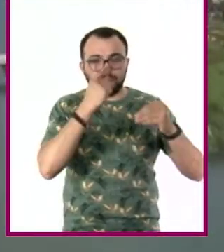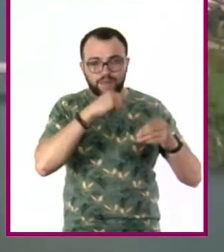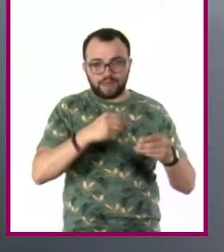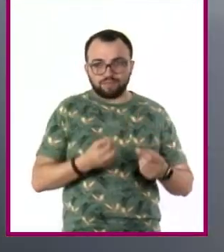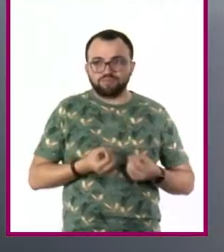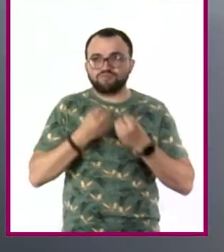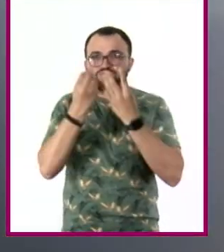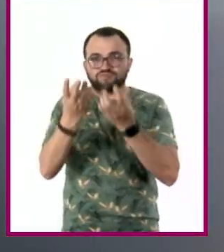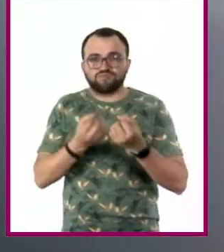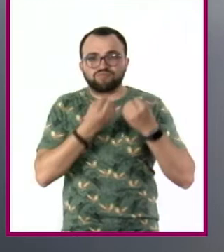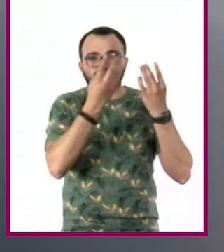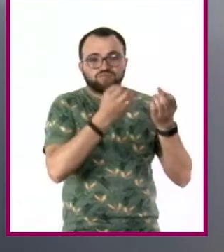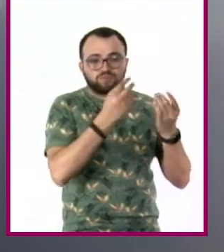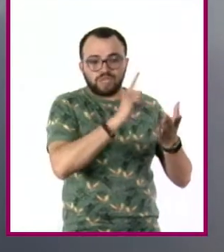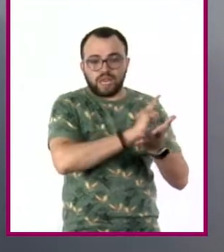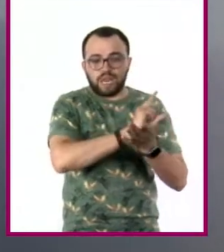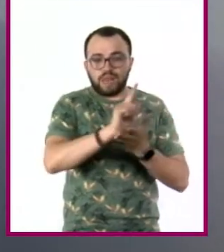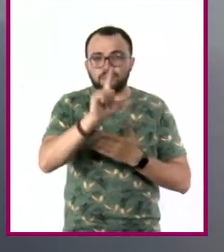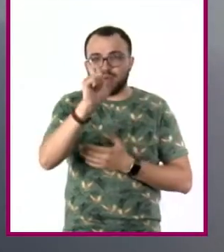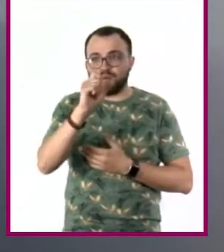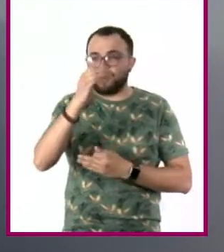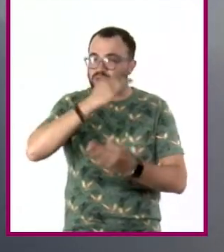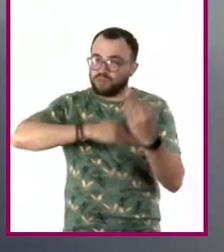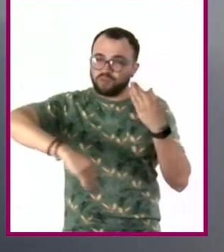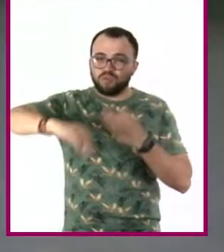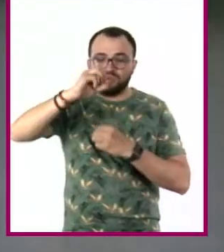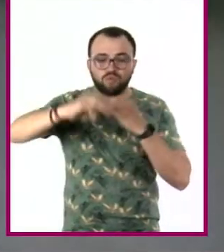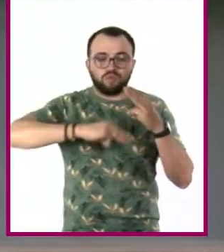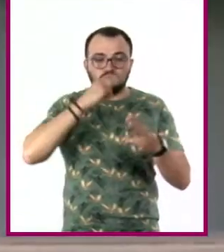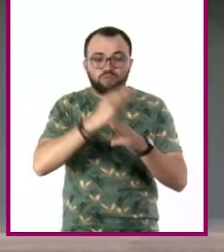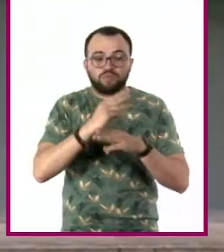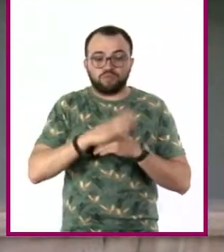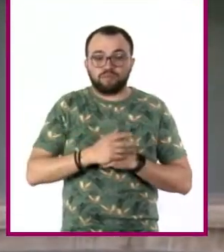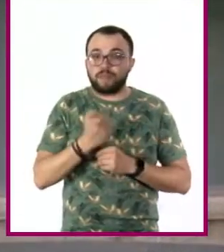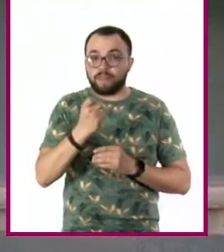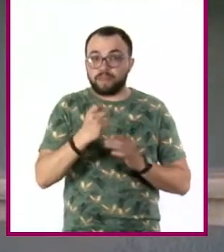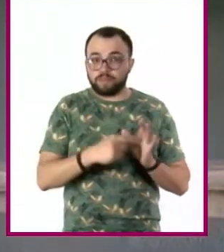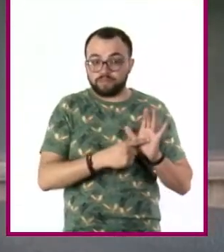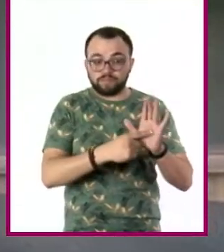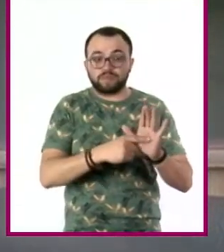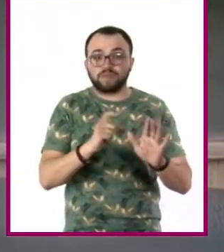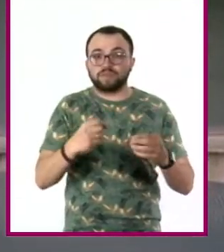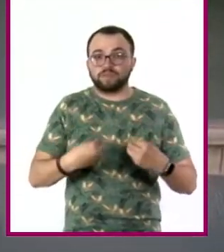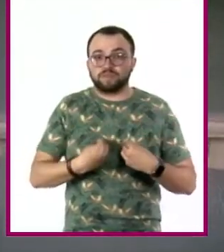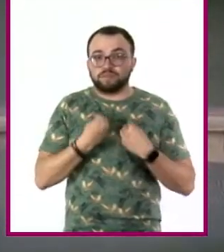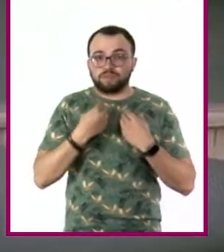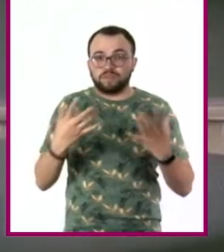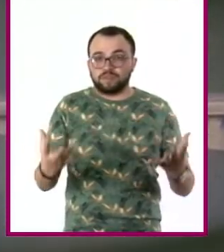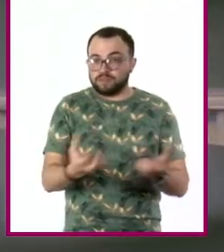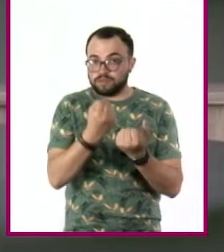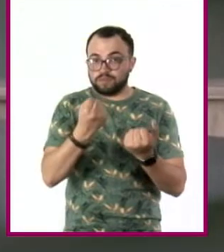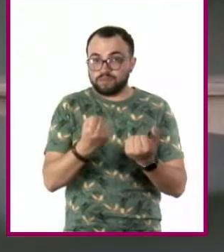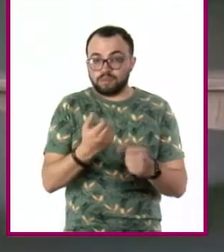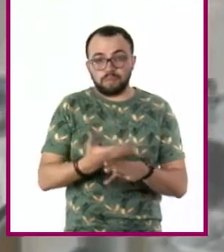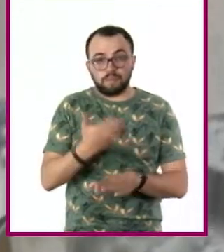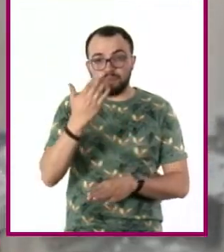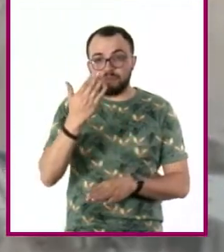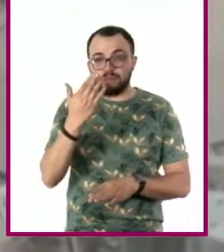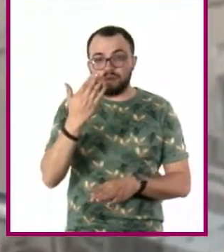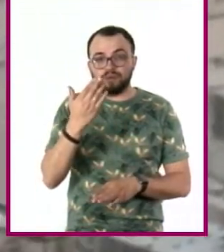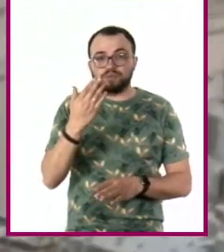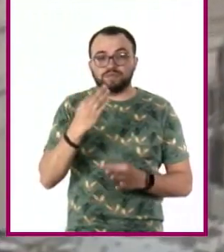proporcionará agua limpia a toda la población mundial. Los resultados serían las vidas salvadas, o sea, lo más